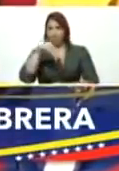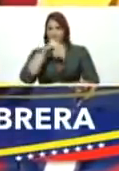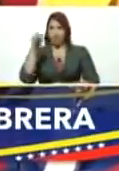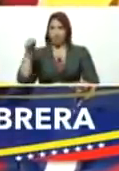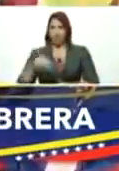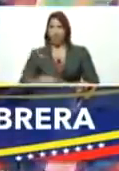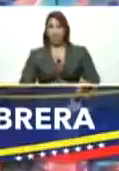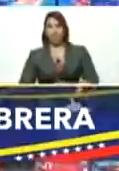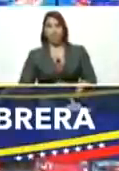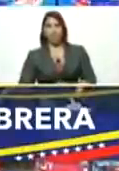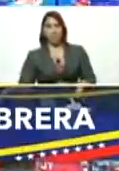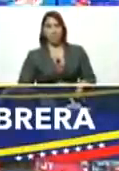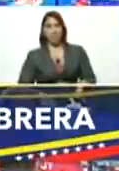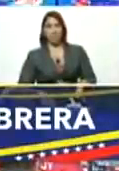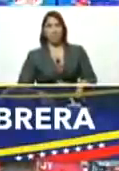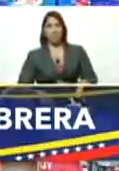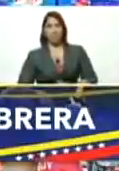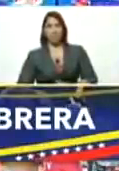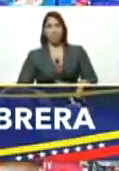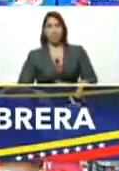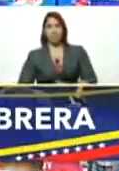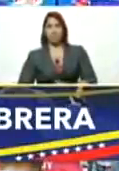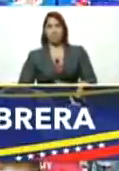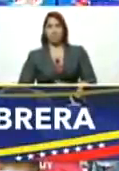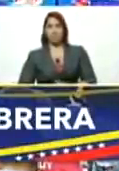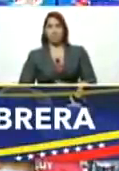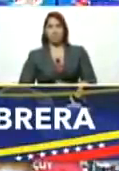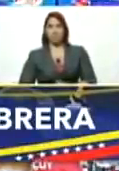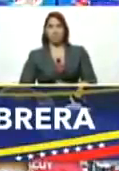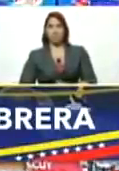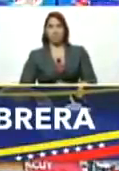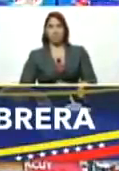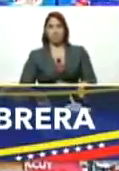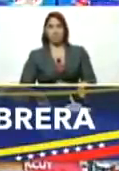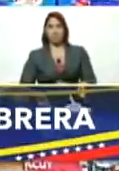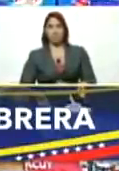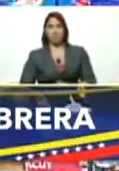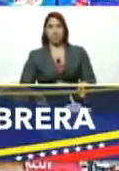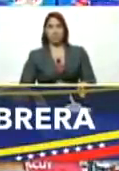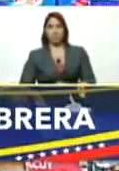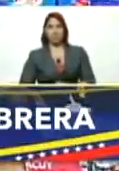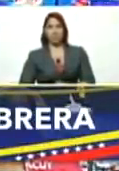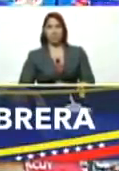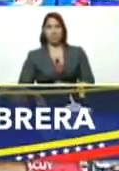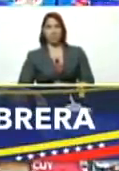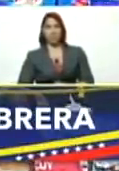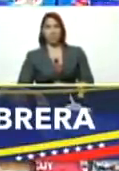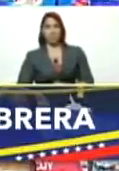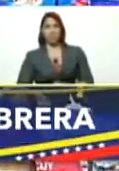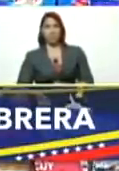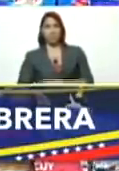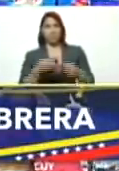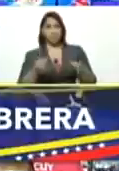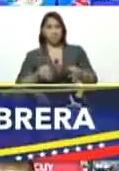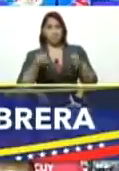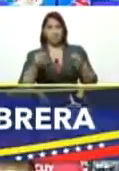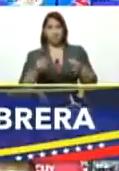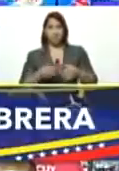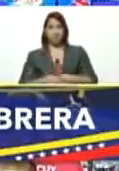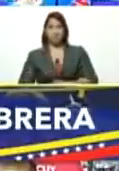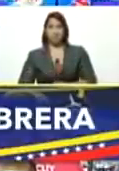amén amén amén por siempre